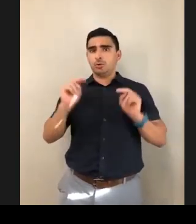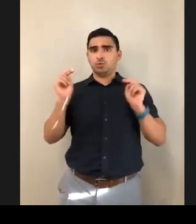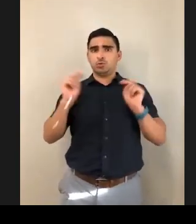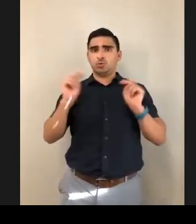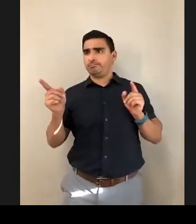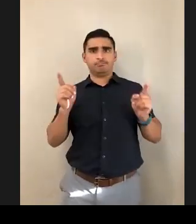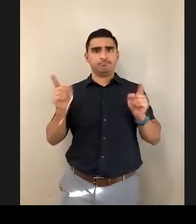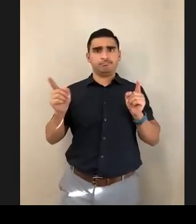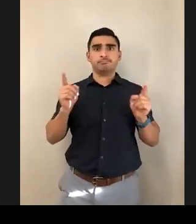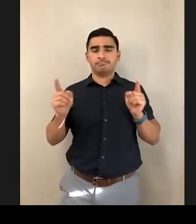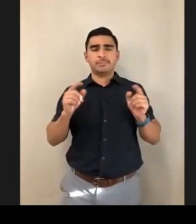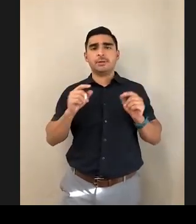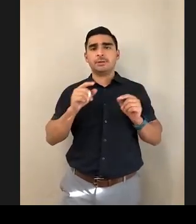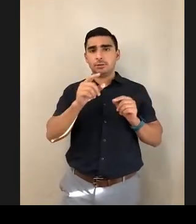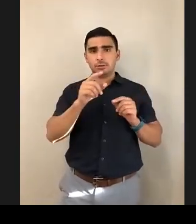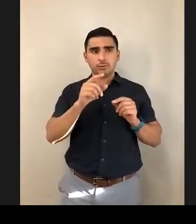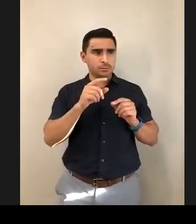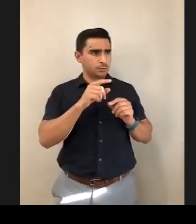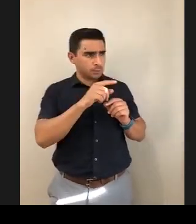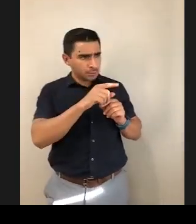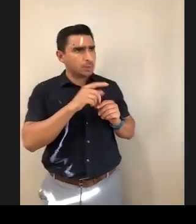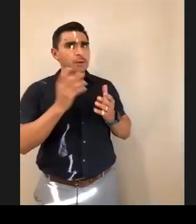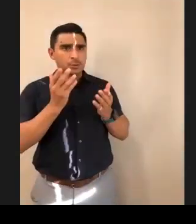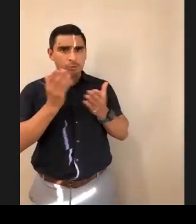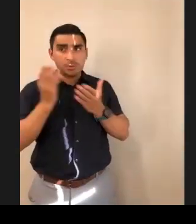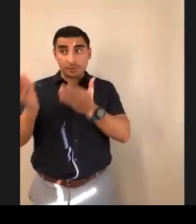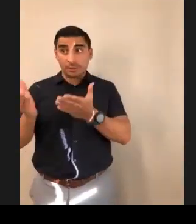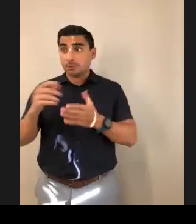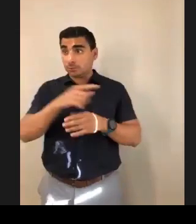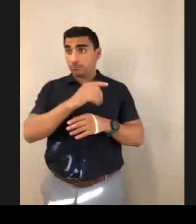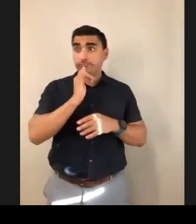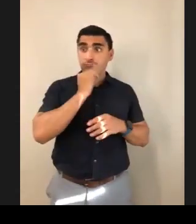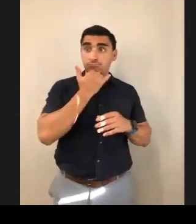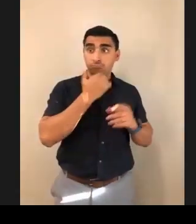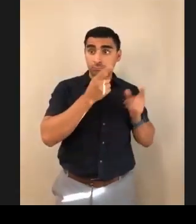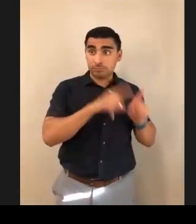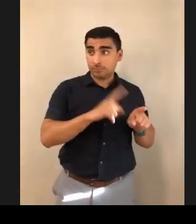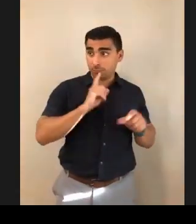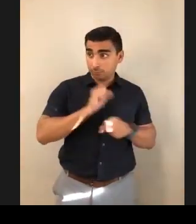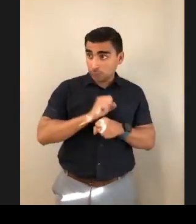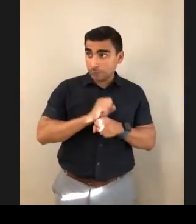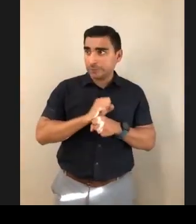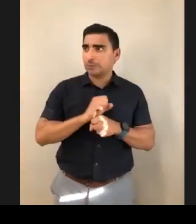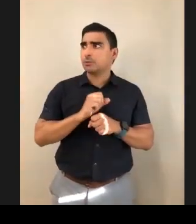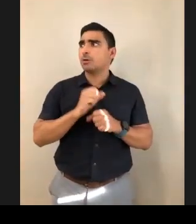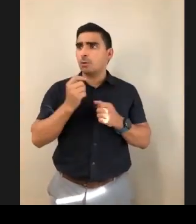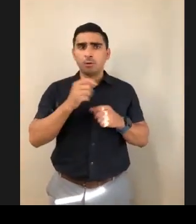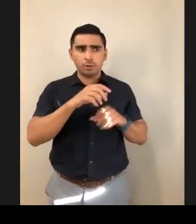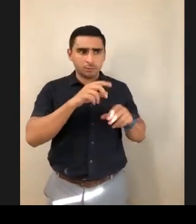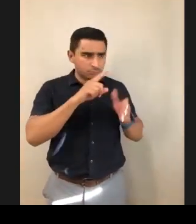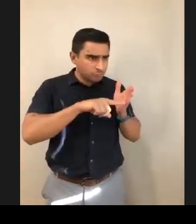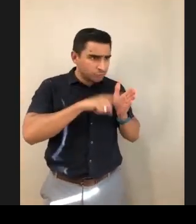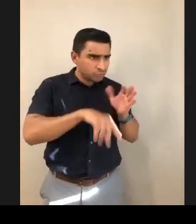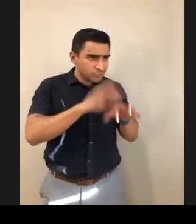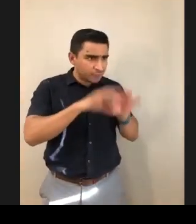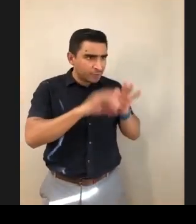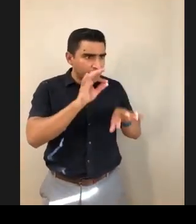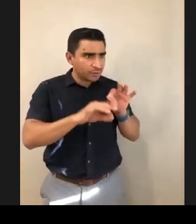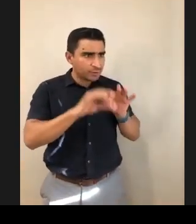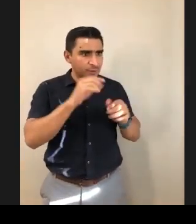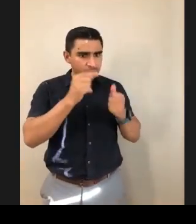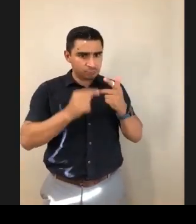independiente trabaja ya sabiendo cómo y saber cómo ocurrió la